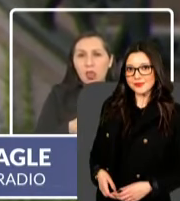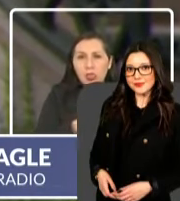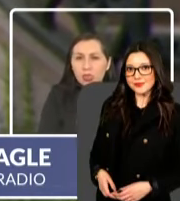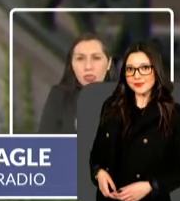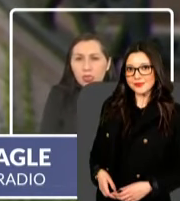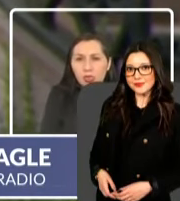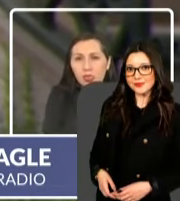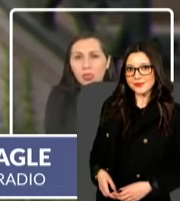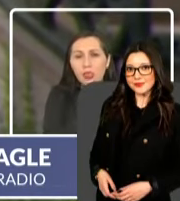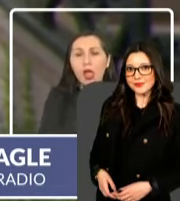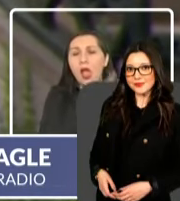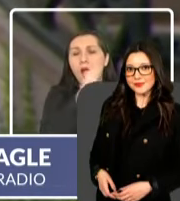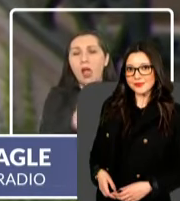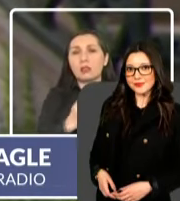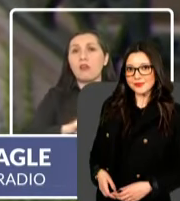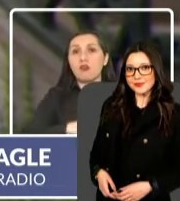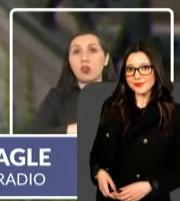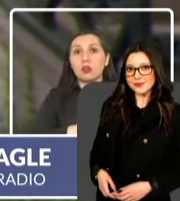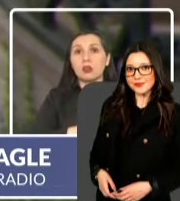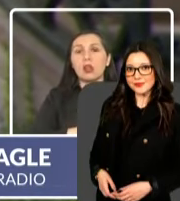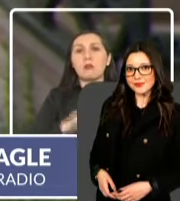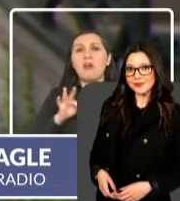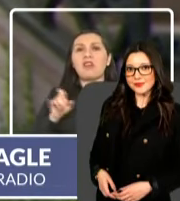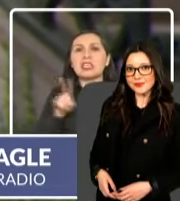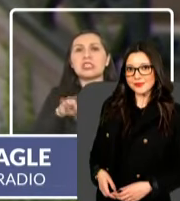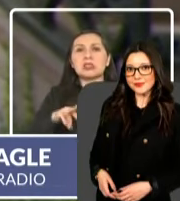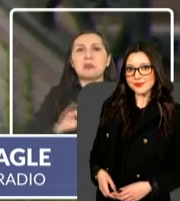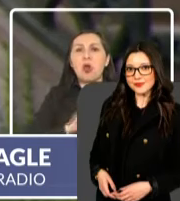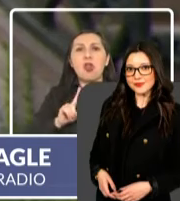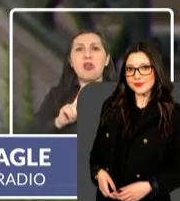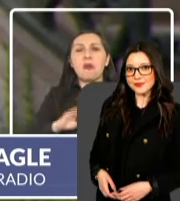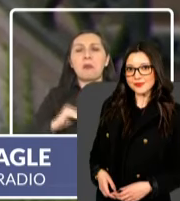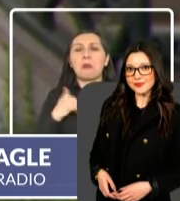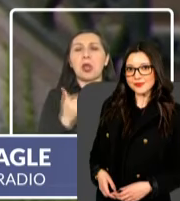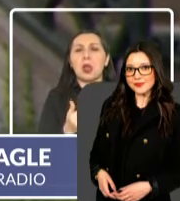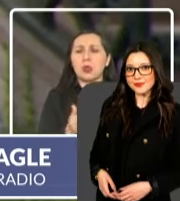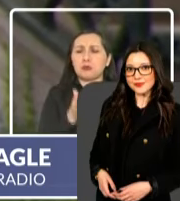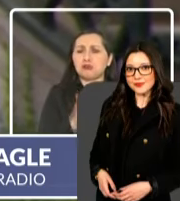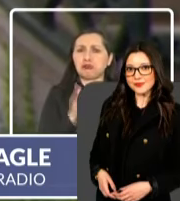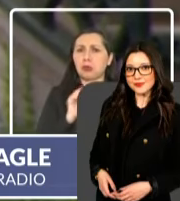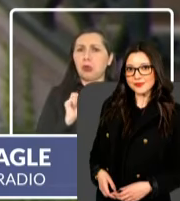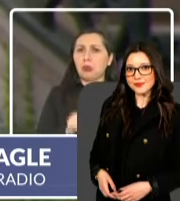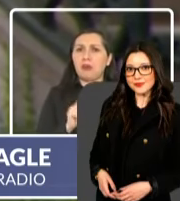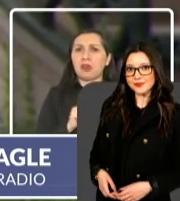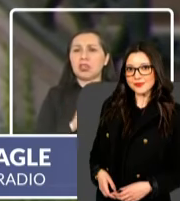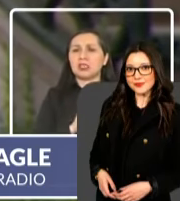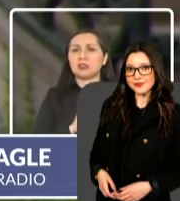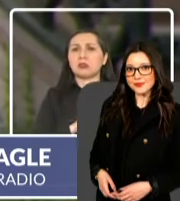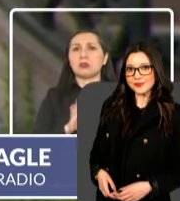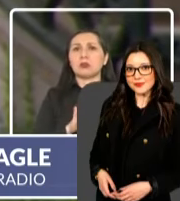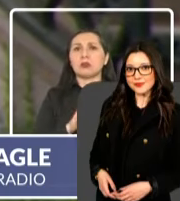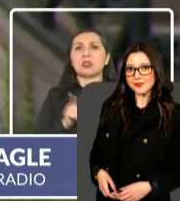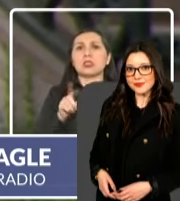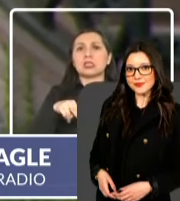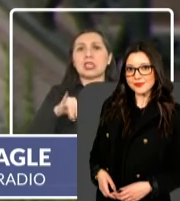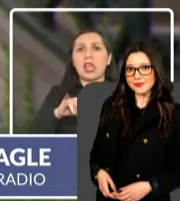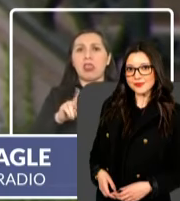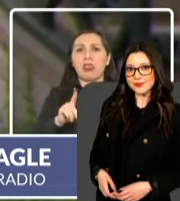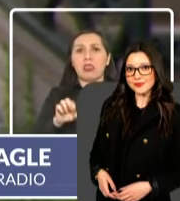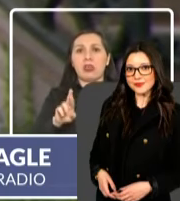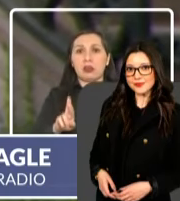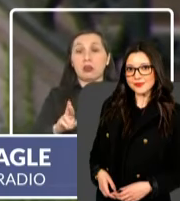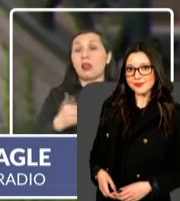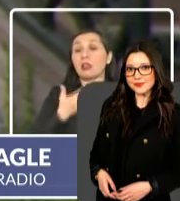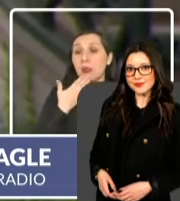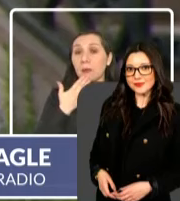de septiembre, habla frente a cerca de 400 personas aproximadamente, invitados, familiares de detenidos